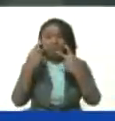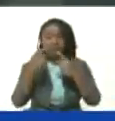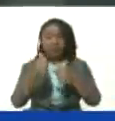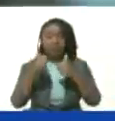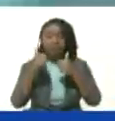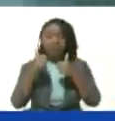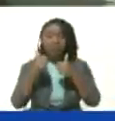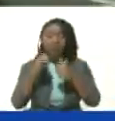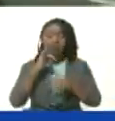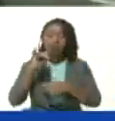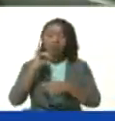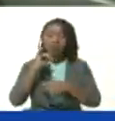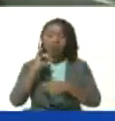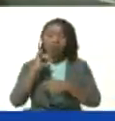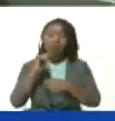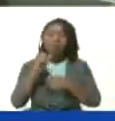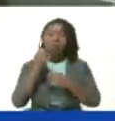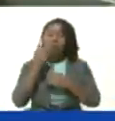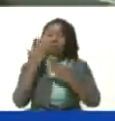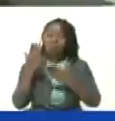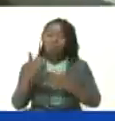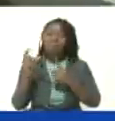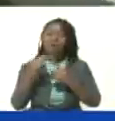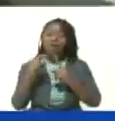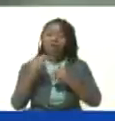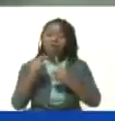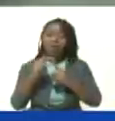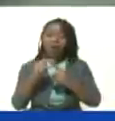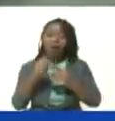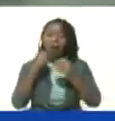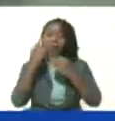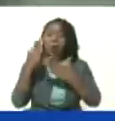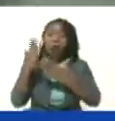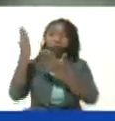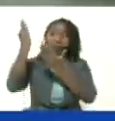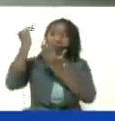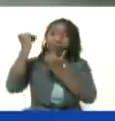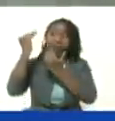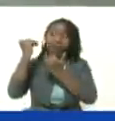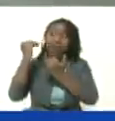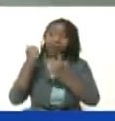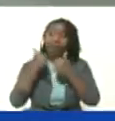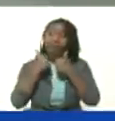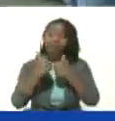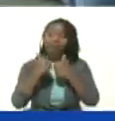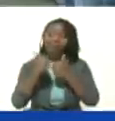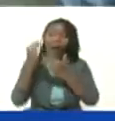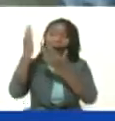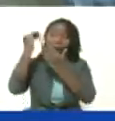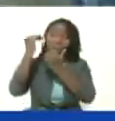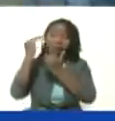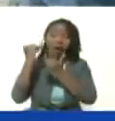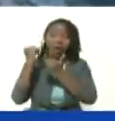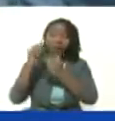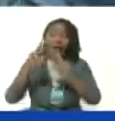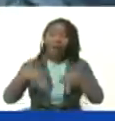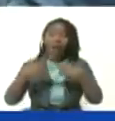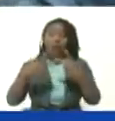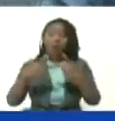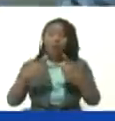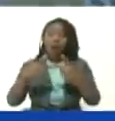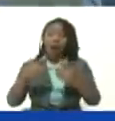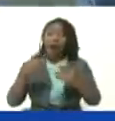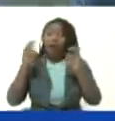noticias, buenas palabras, buena esperanza. Una esperanza renovada en hechos. No